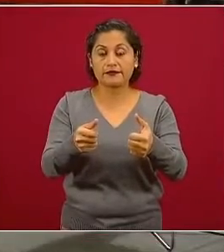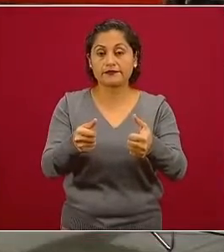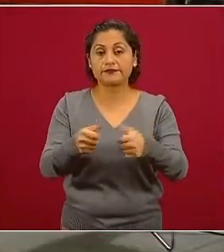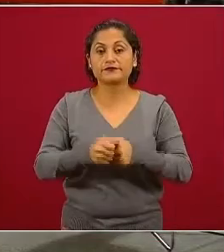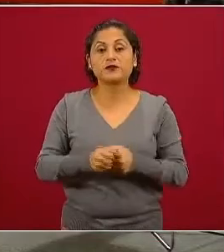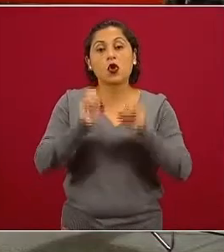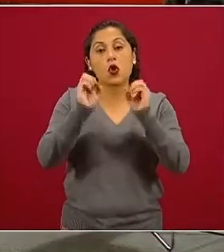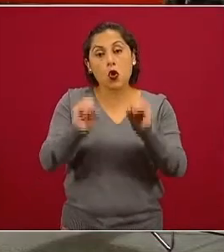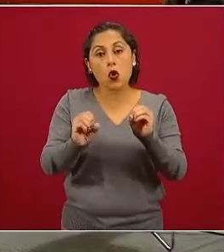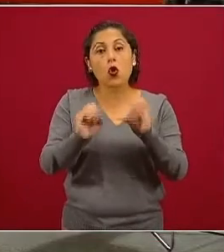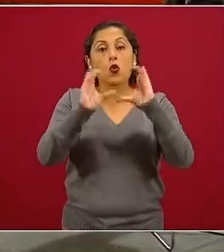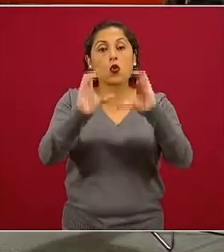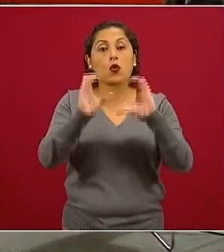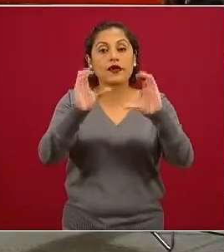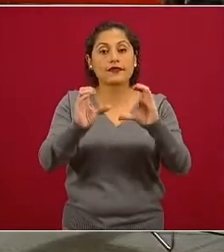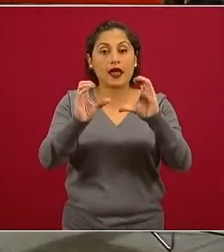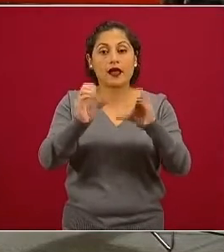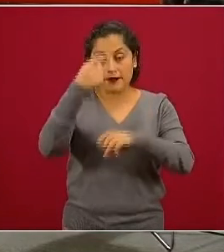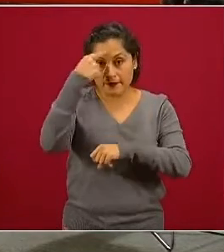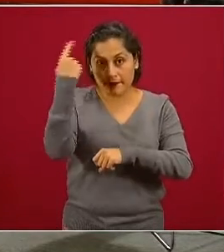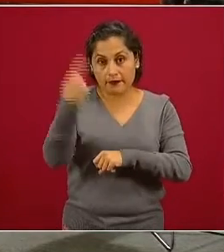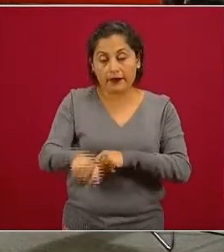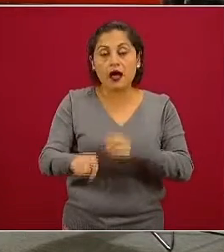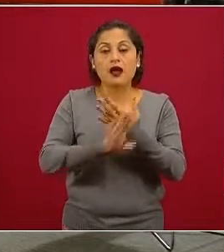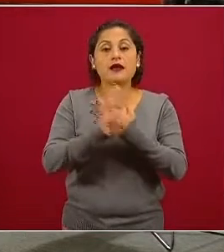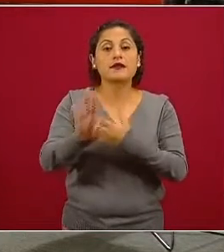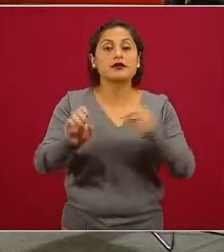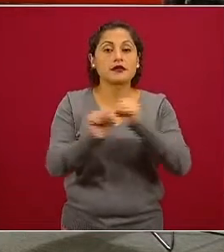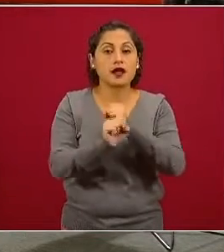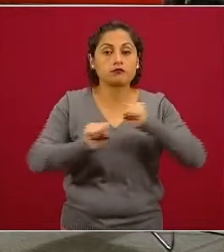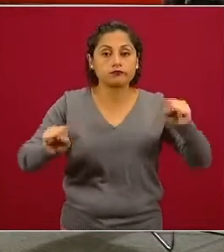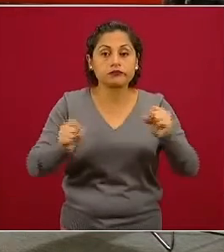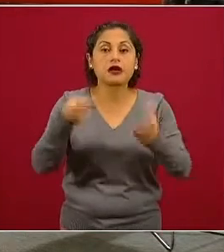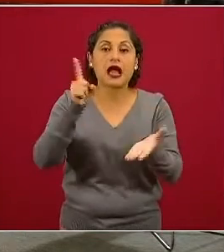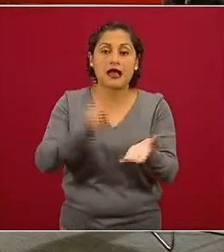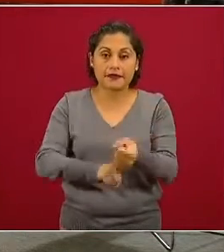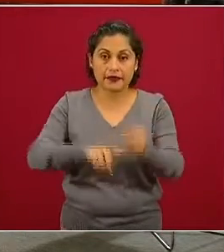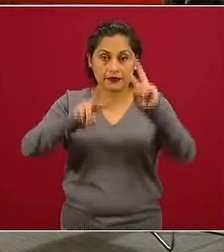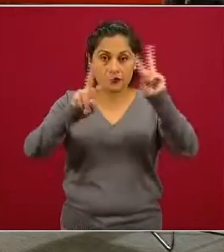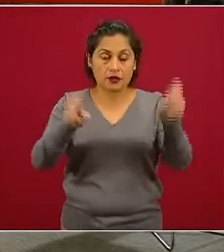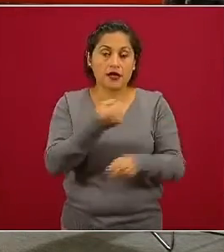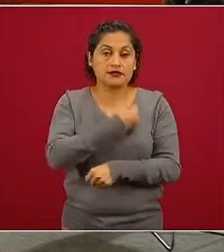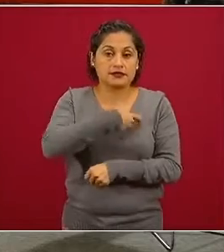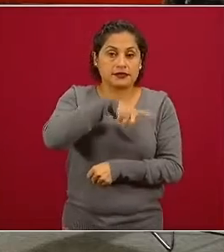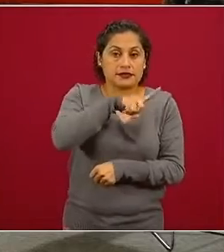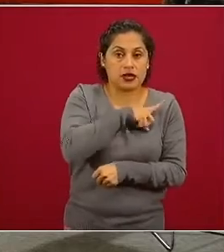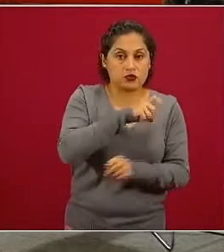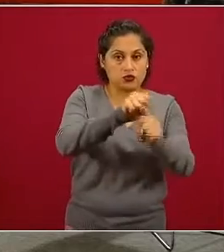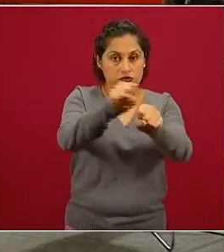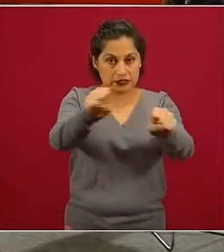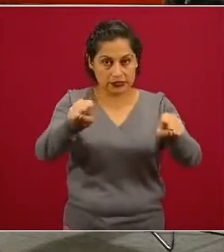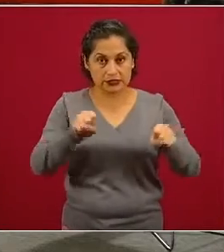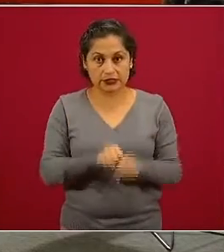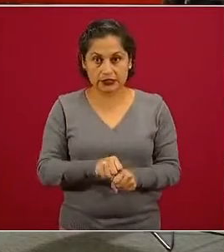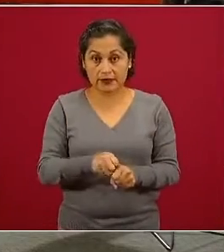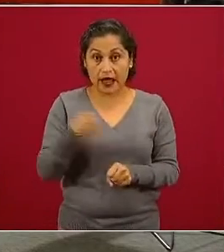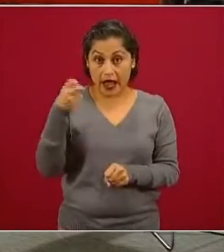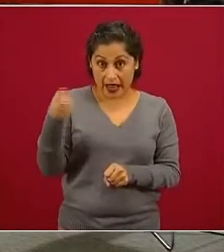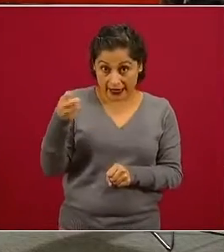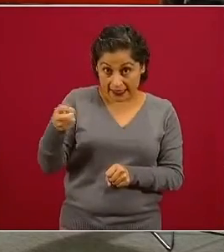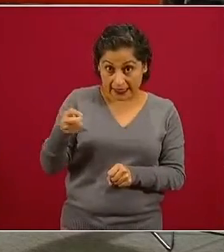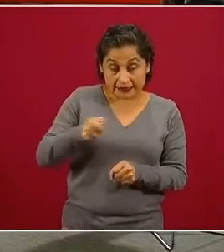ojalá que no sea menos, pero es la cifra que se refiere no al combate de la obesidad, es a los